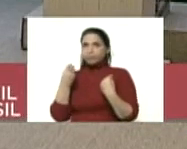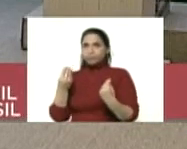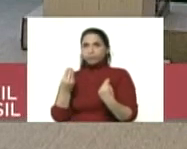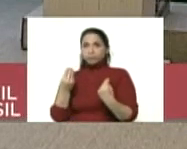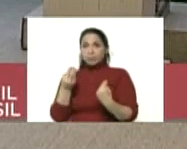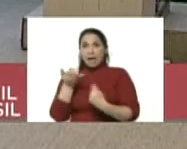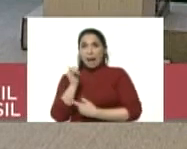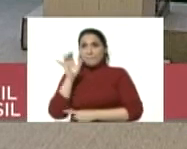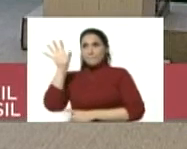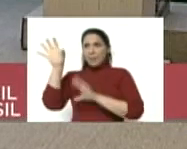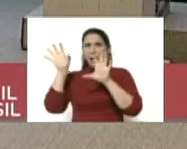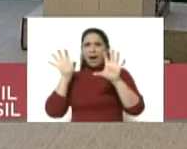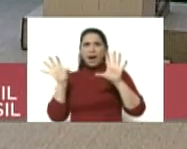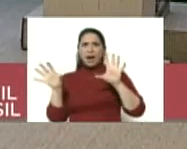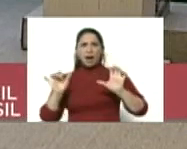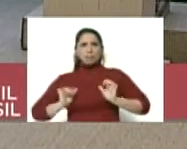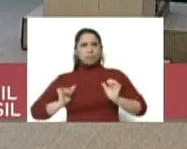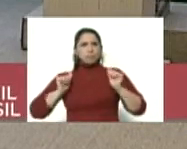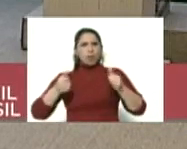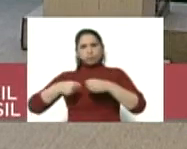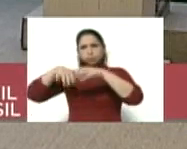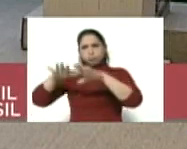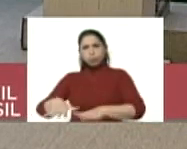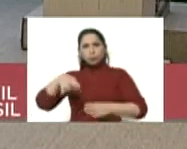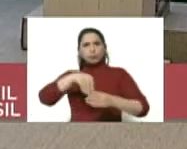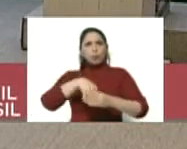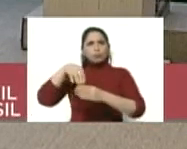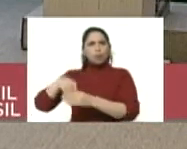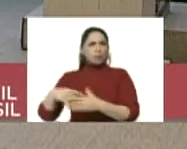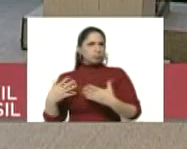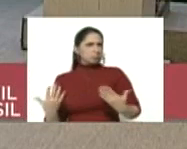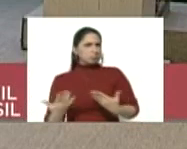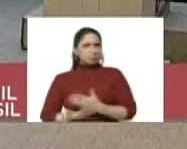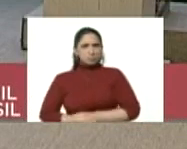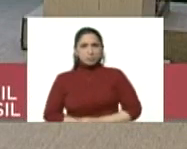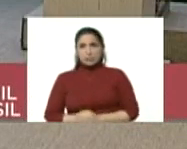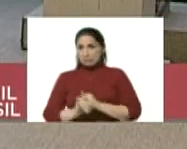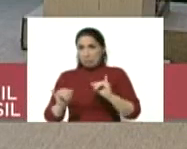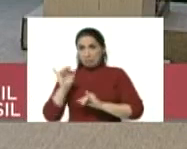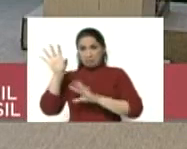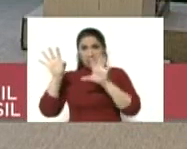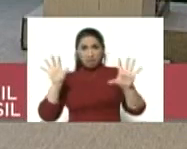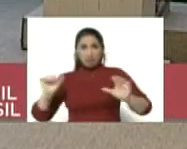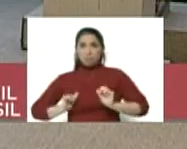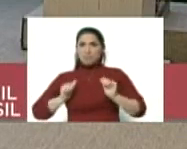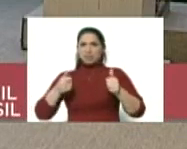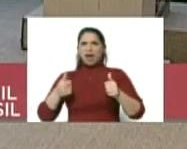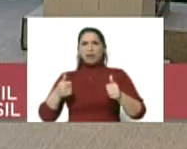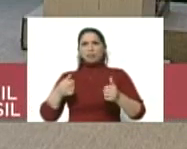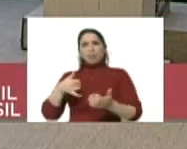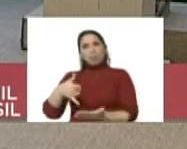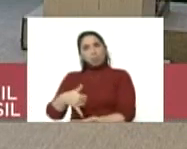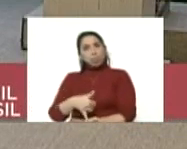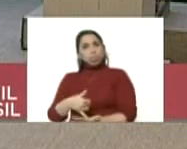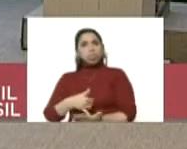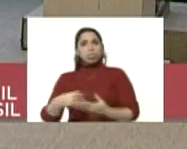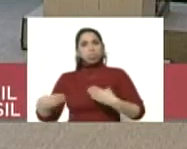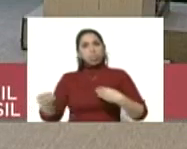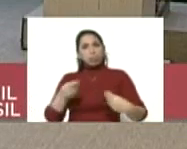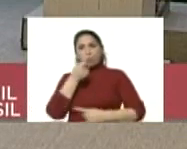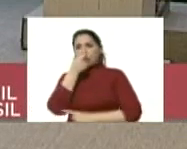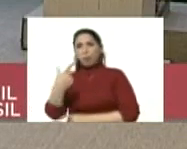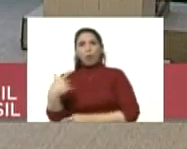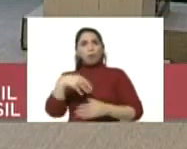hay países que comenzaron a levantar el confinamiento, ya hay países que empezaron a relajar la